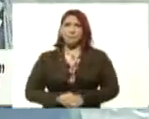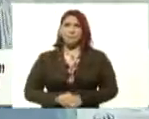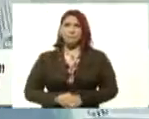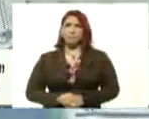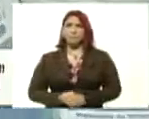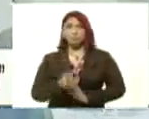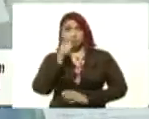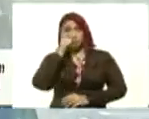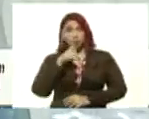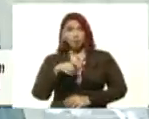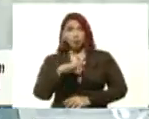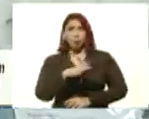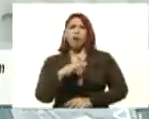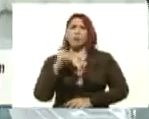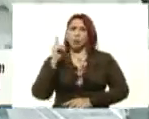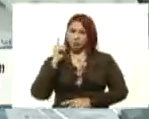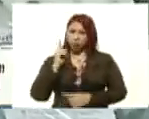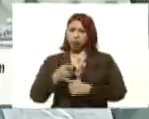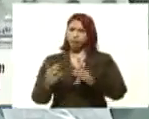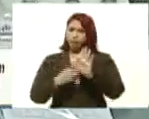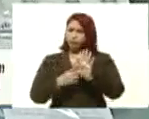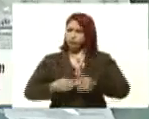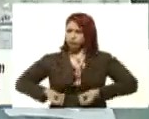para un pueblo que se lo merece.